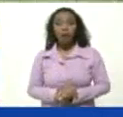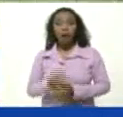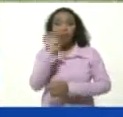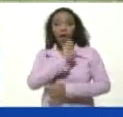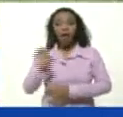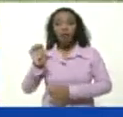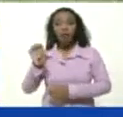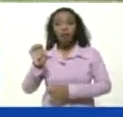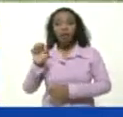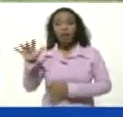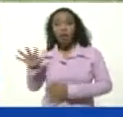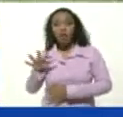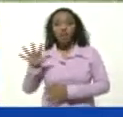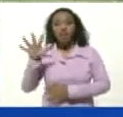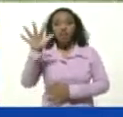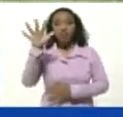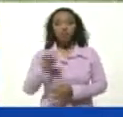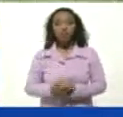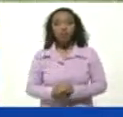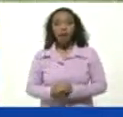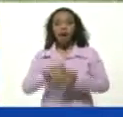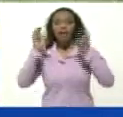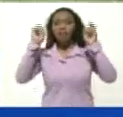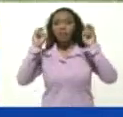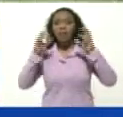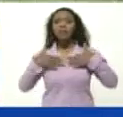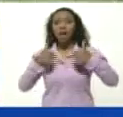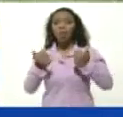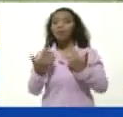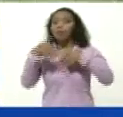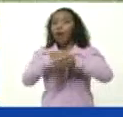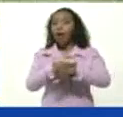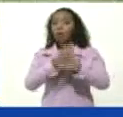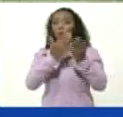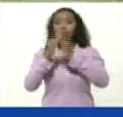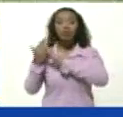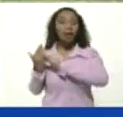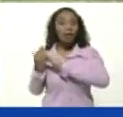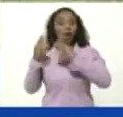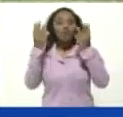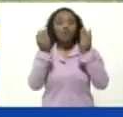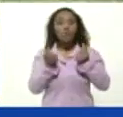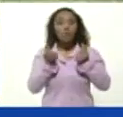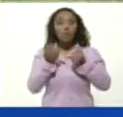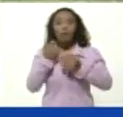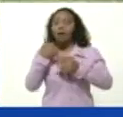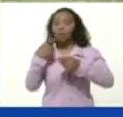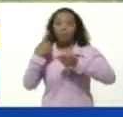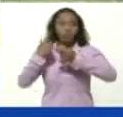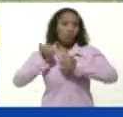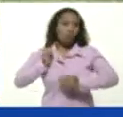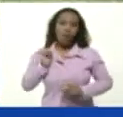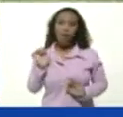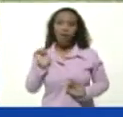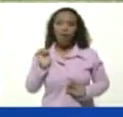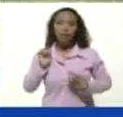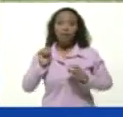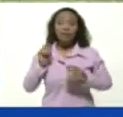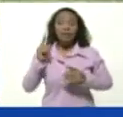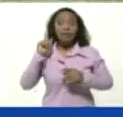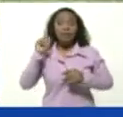Guareiro Repano, es el área de salud integral comunitaria número tal. Y a partir de